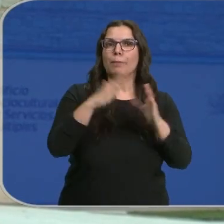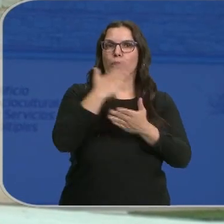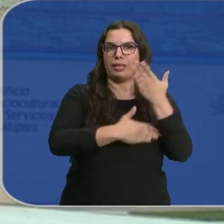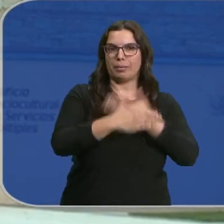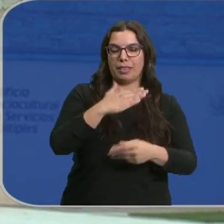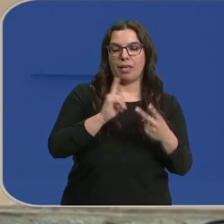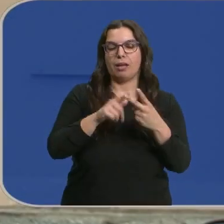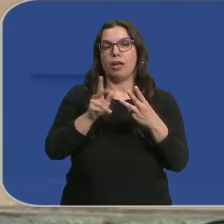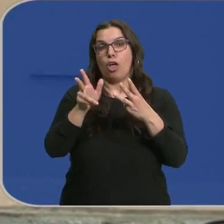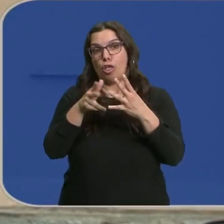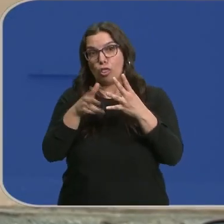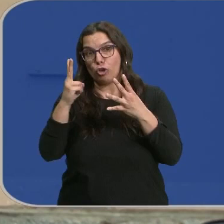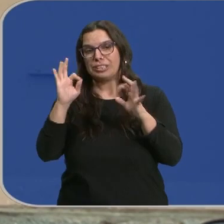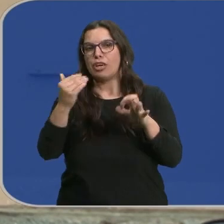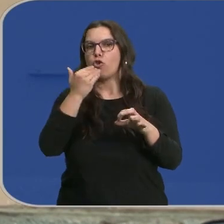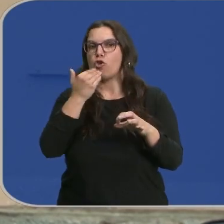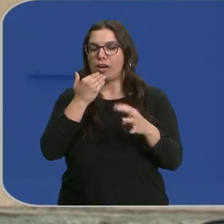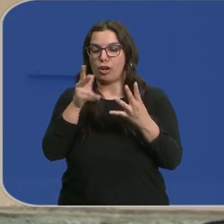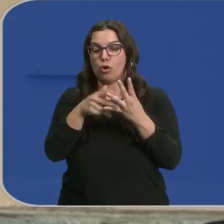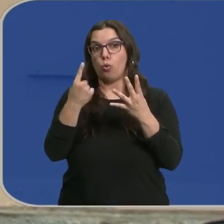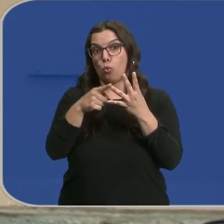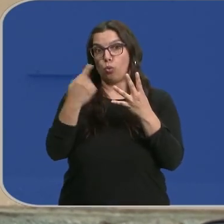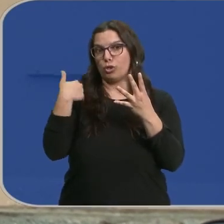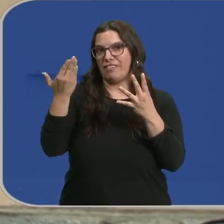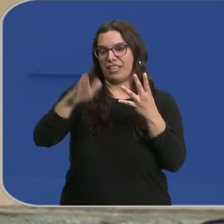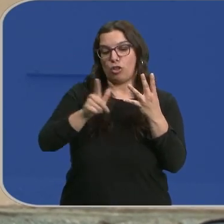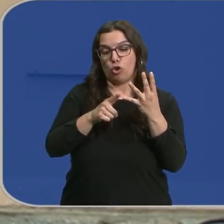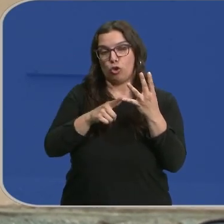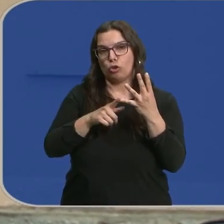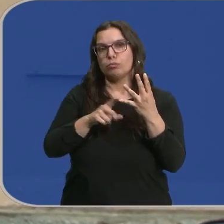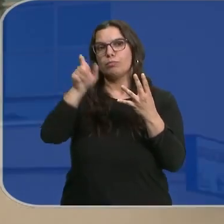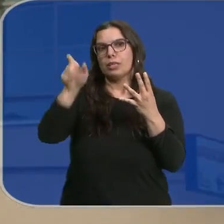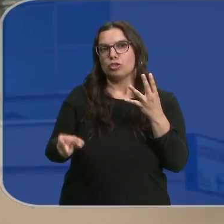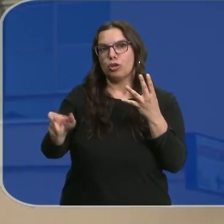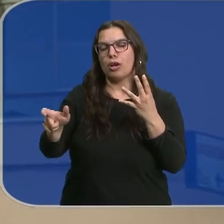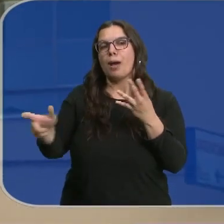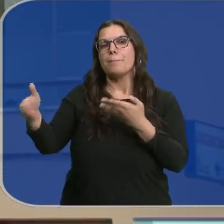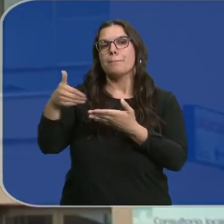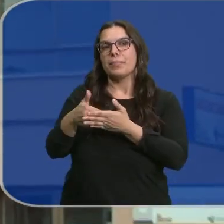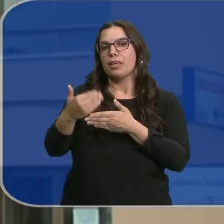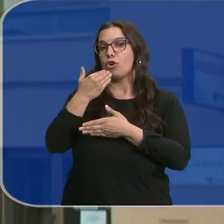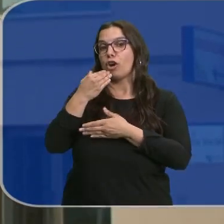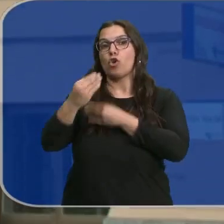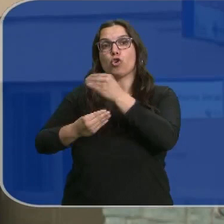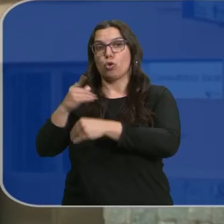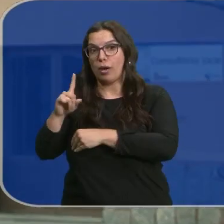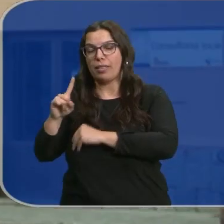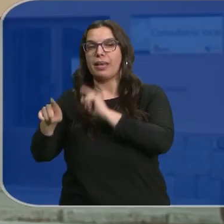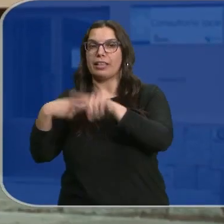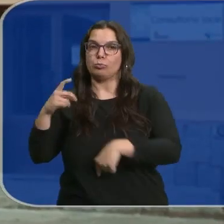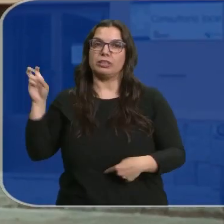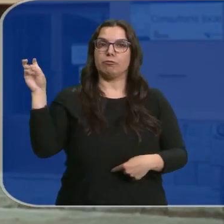otros 2 al voto por correo. Uno de una persona que habría fallecido y el otro de una persona que solicitó el voto por correo, no lo ejerció y sí